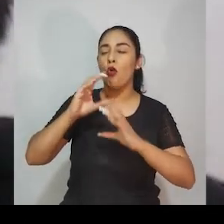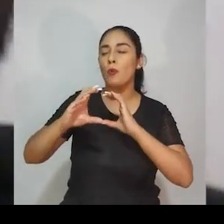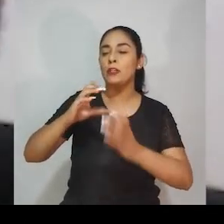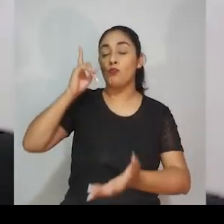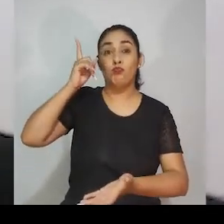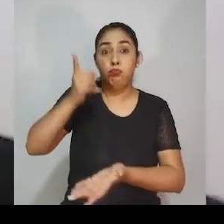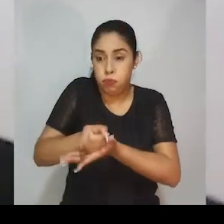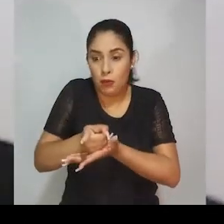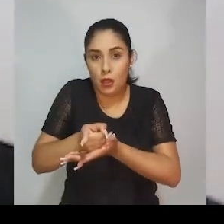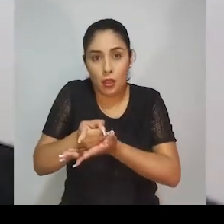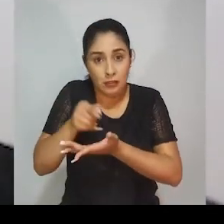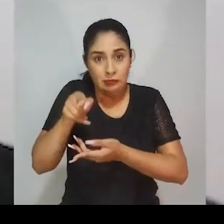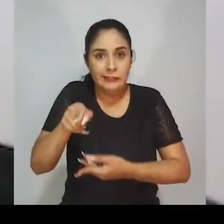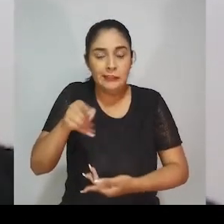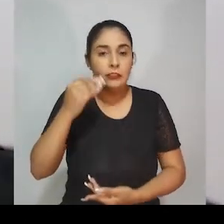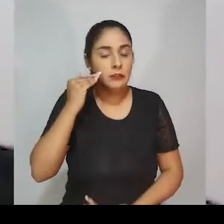totalitario